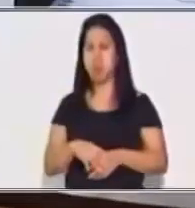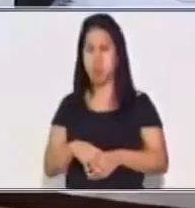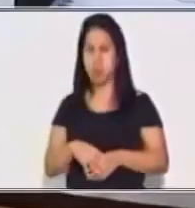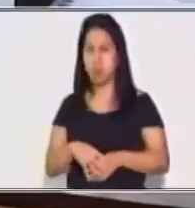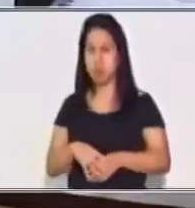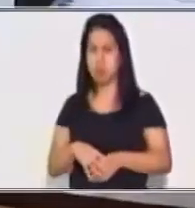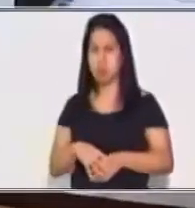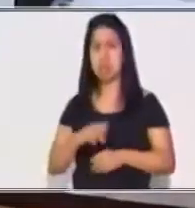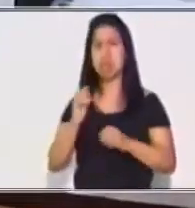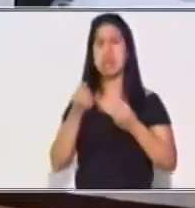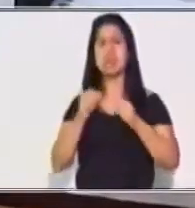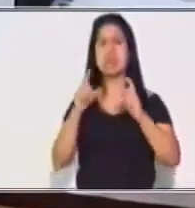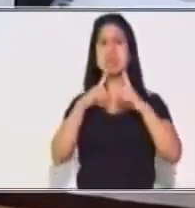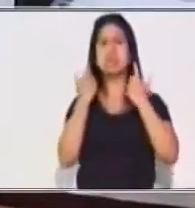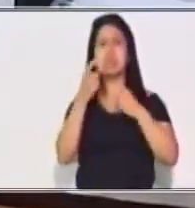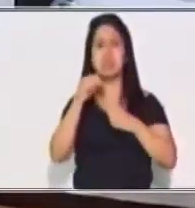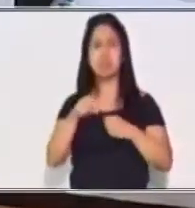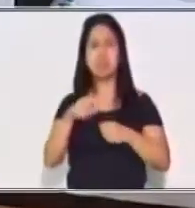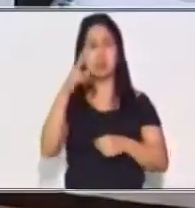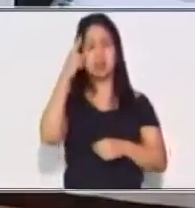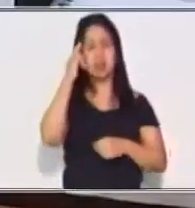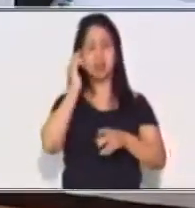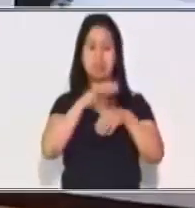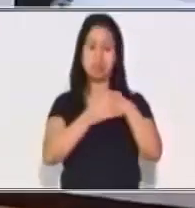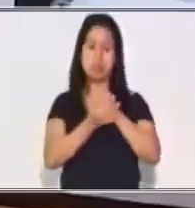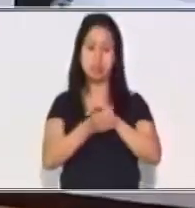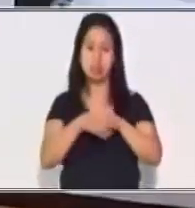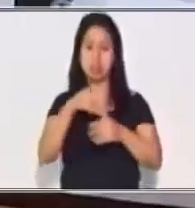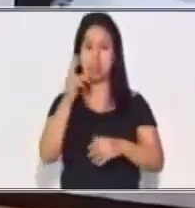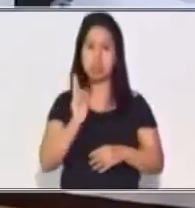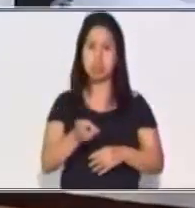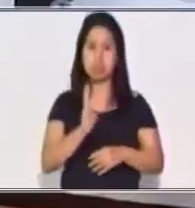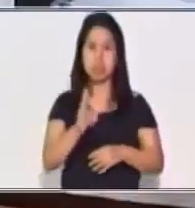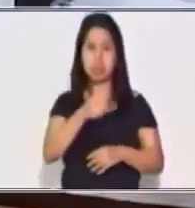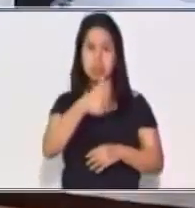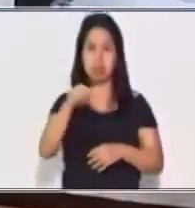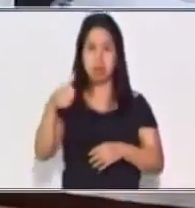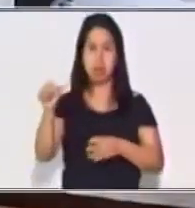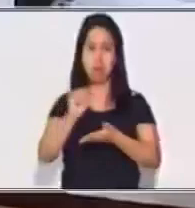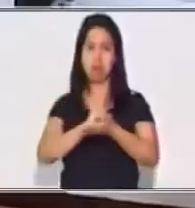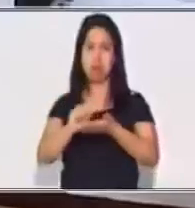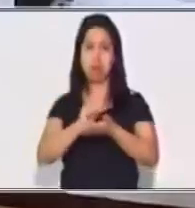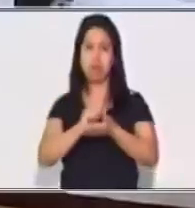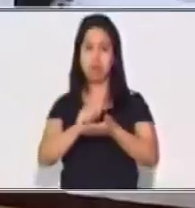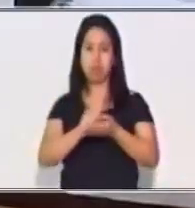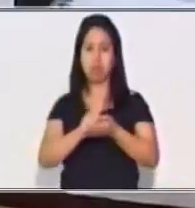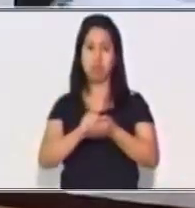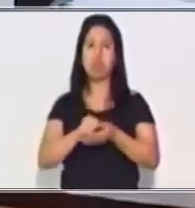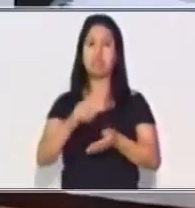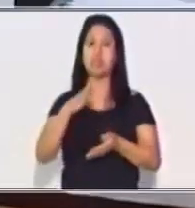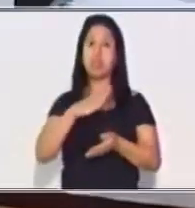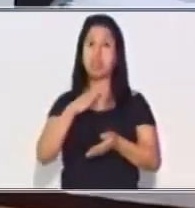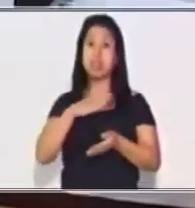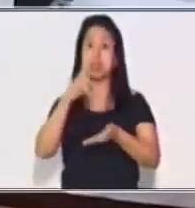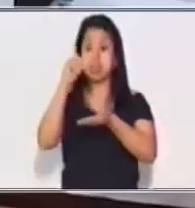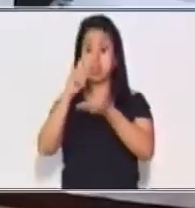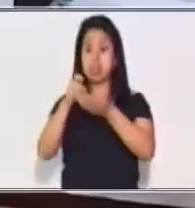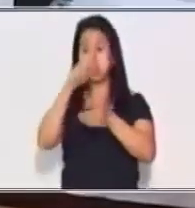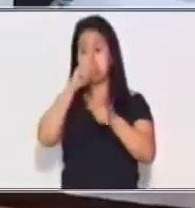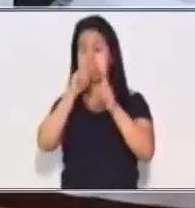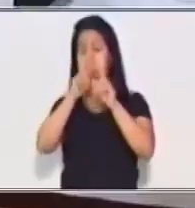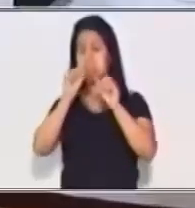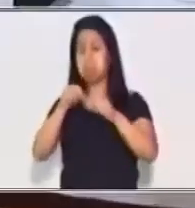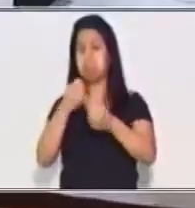contigo, pregúntale, dile que te pregunte cuál fue el tema del día de hoy, qué aprendiste y cuéntale qué fue